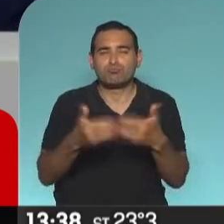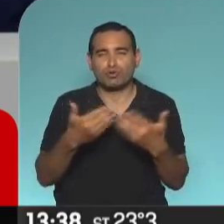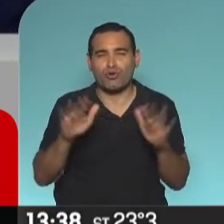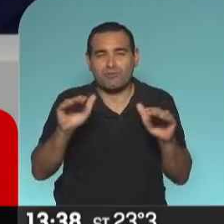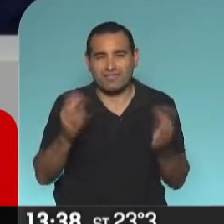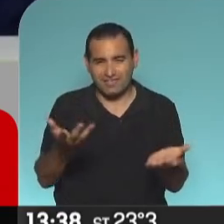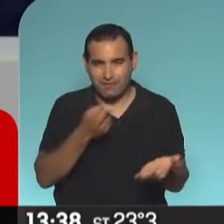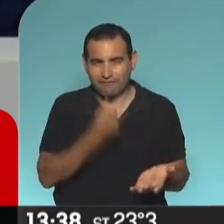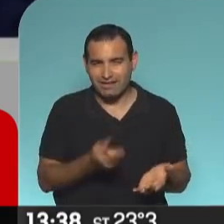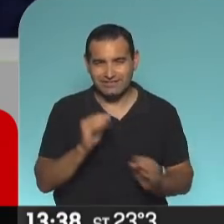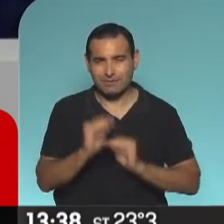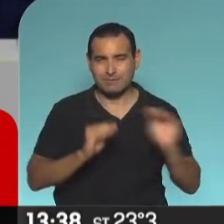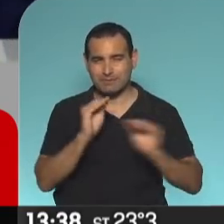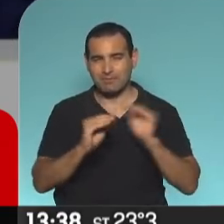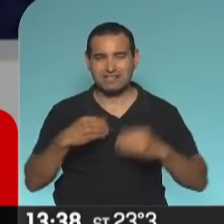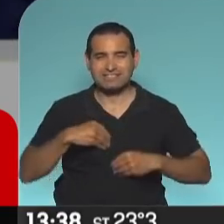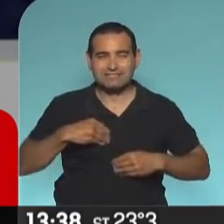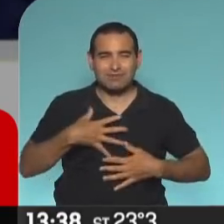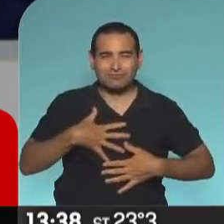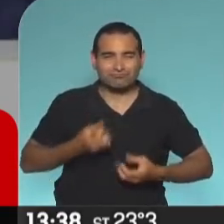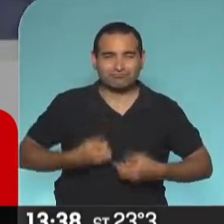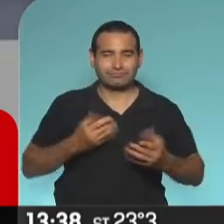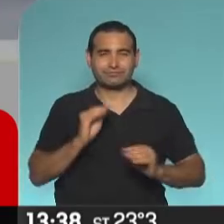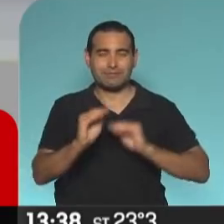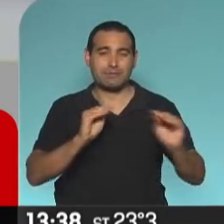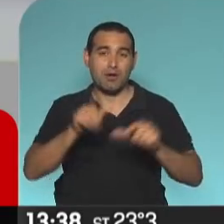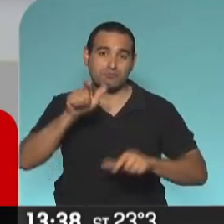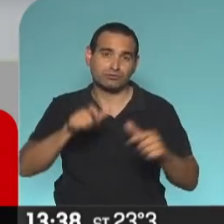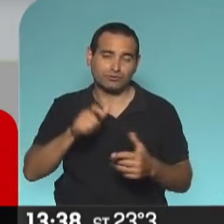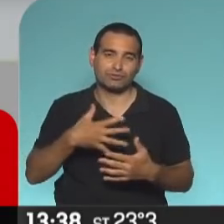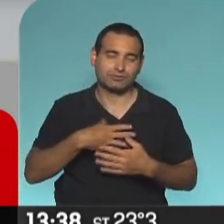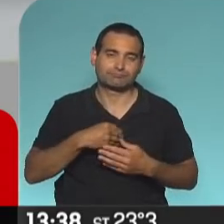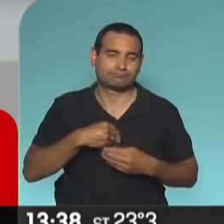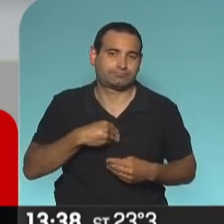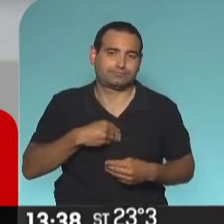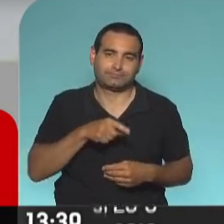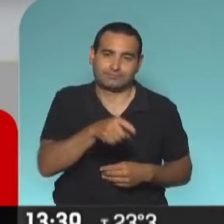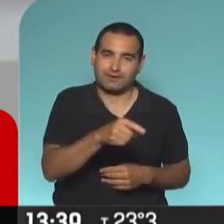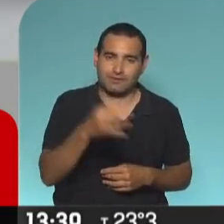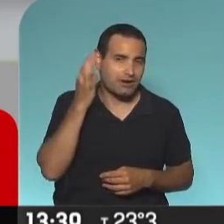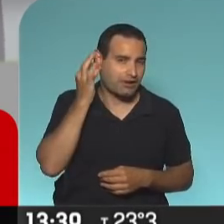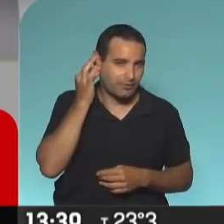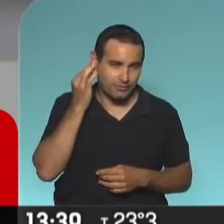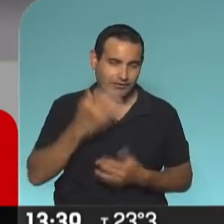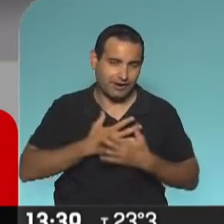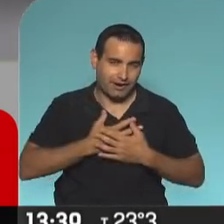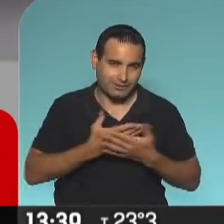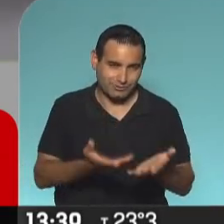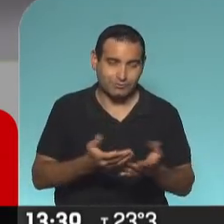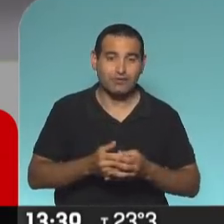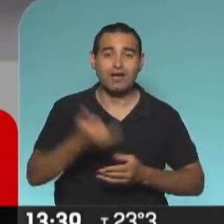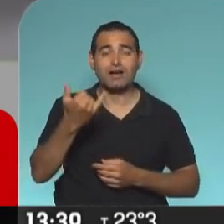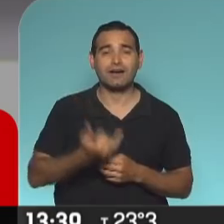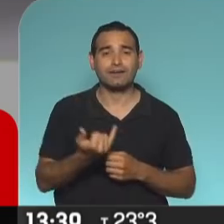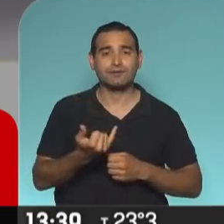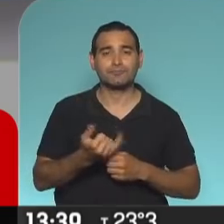alguna forma, para manifestar los sentimientos de quienes lo admiran, lo admiraron, lo quieren, lo quisieron. Aparecen por